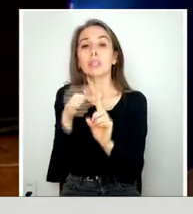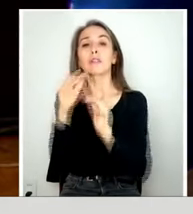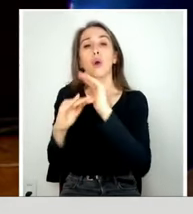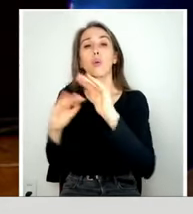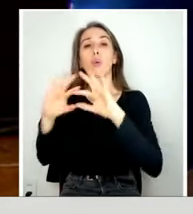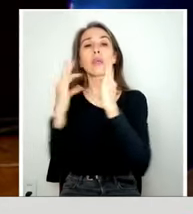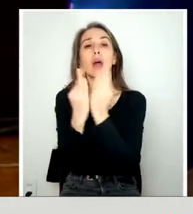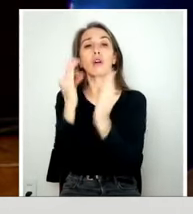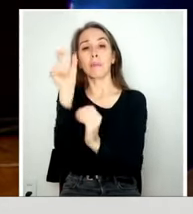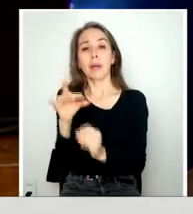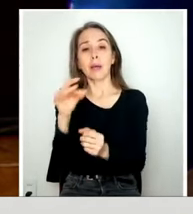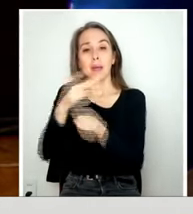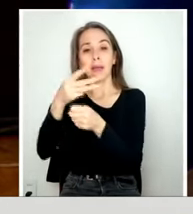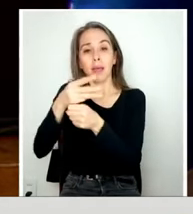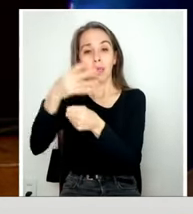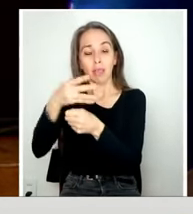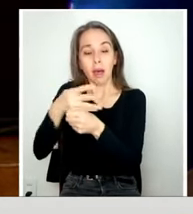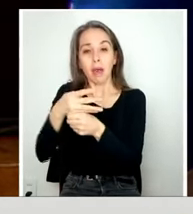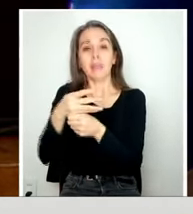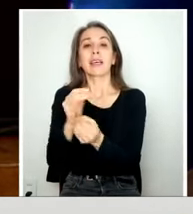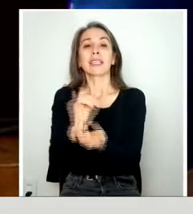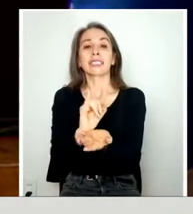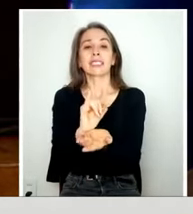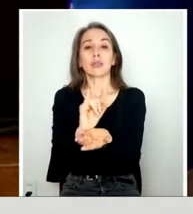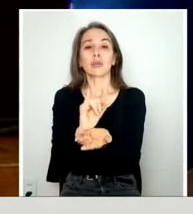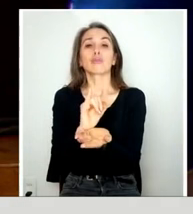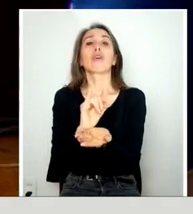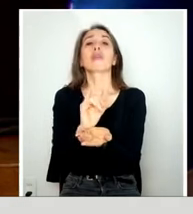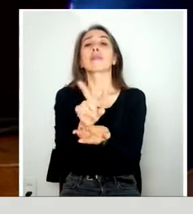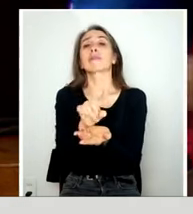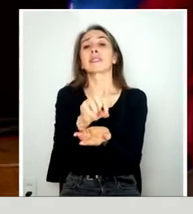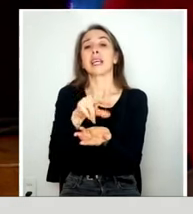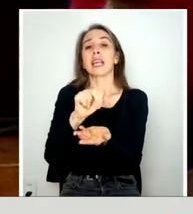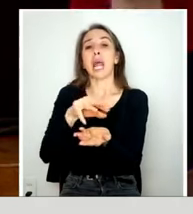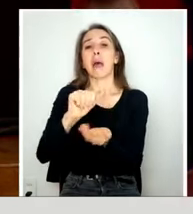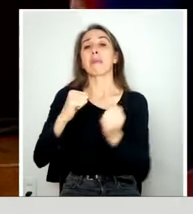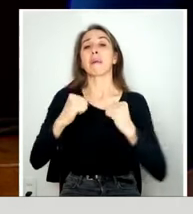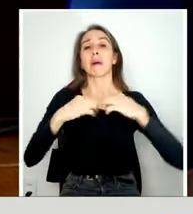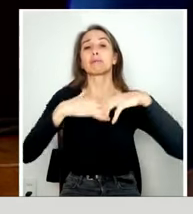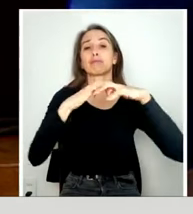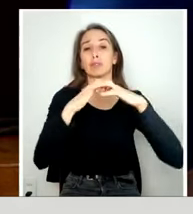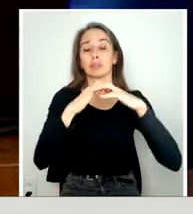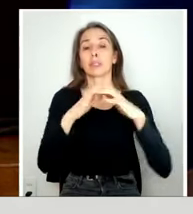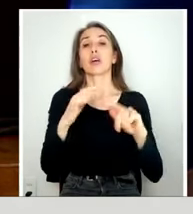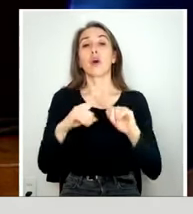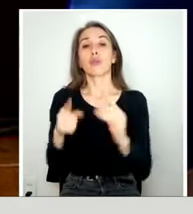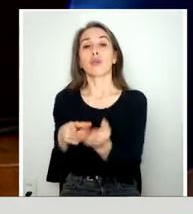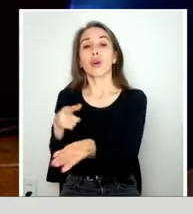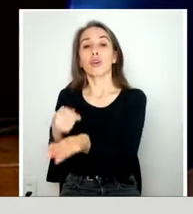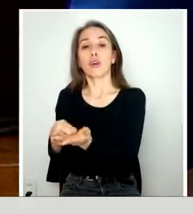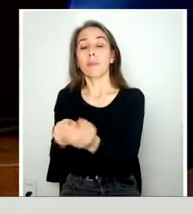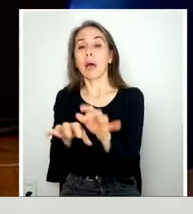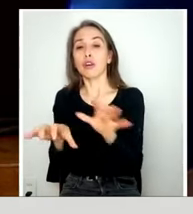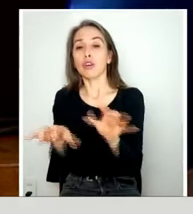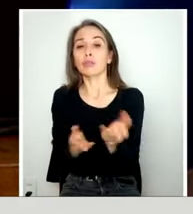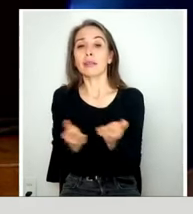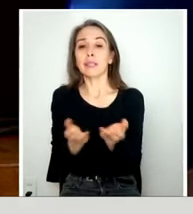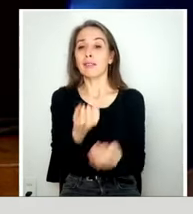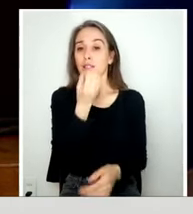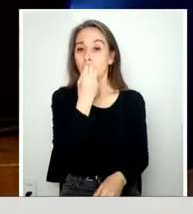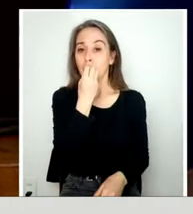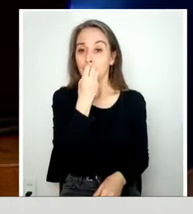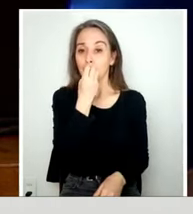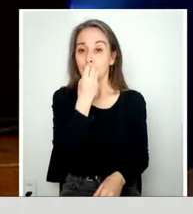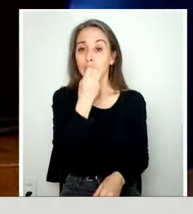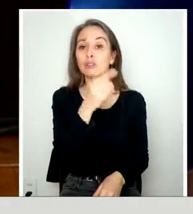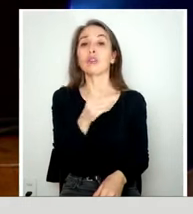fortalecimiento de la institucionalidad del adulto mayor el que promueve la adquisición de bienes y servicios de alimentación en el sistema de compras